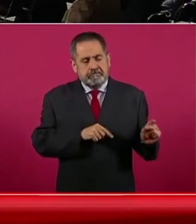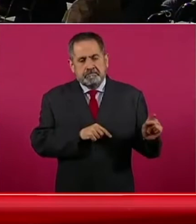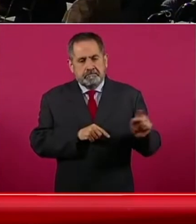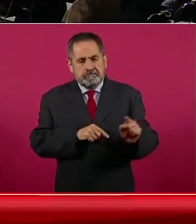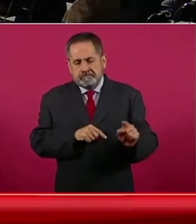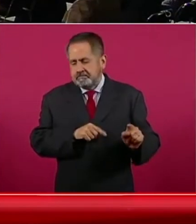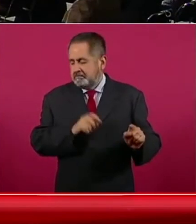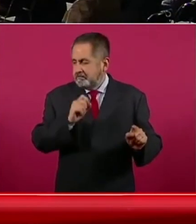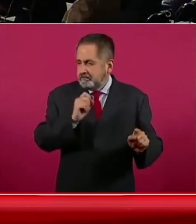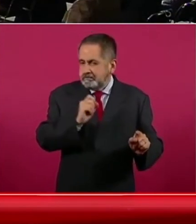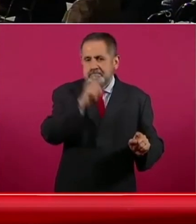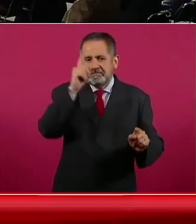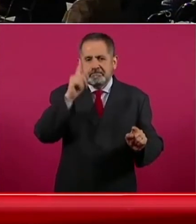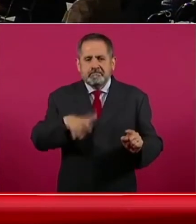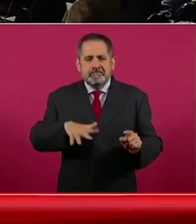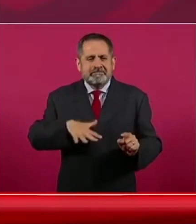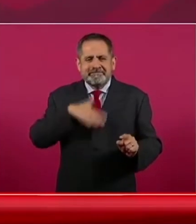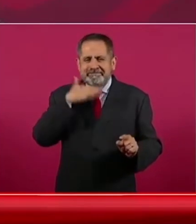corruptos,